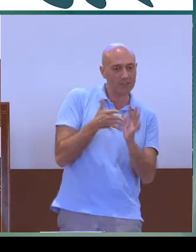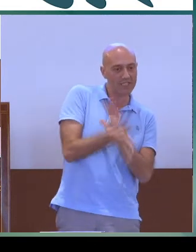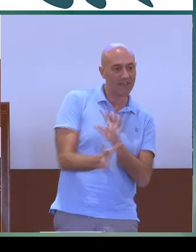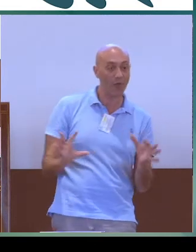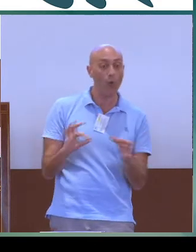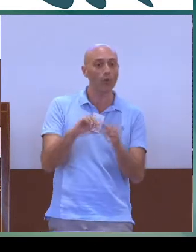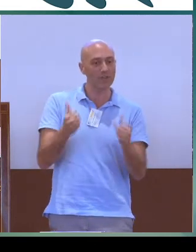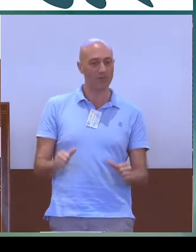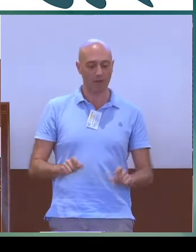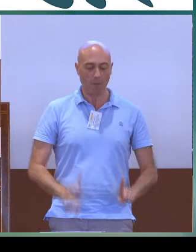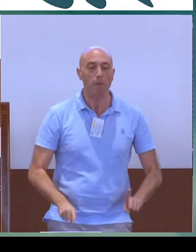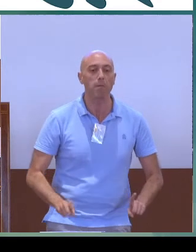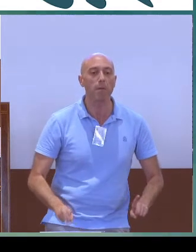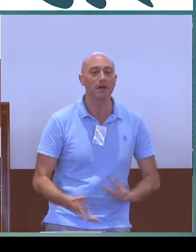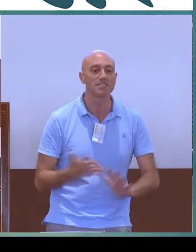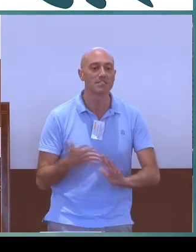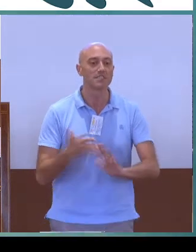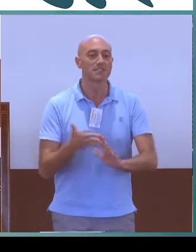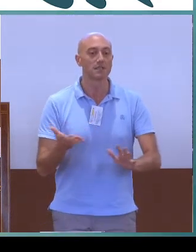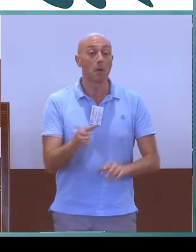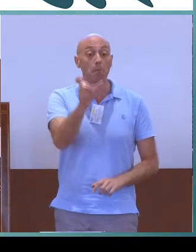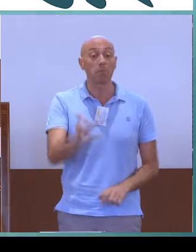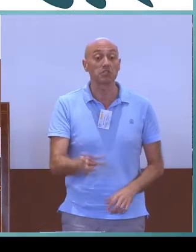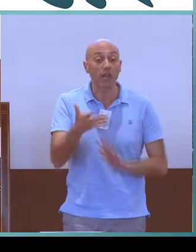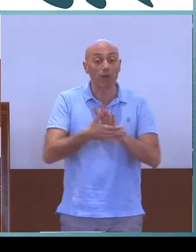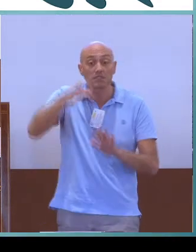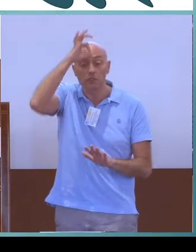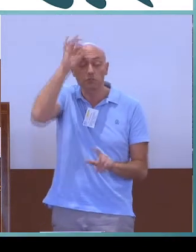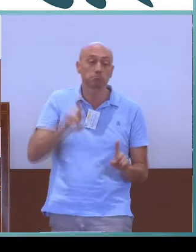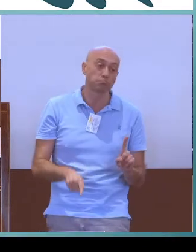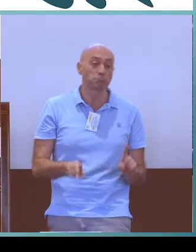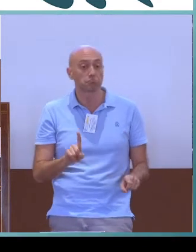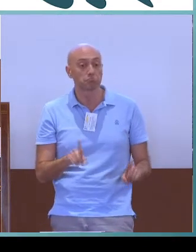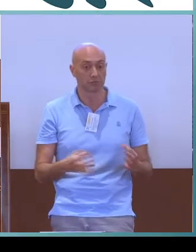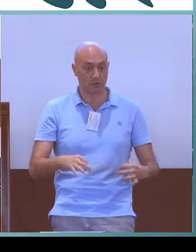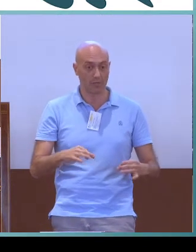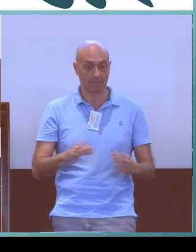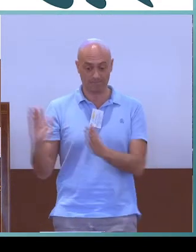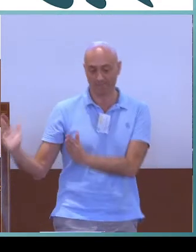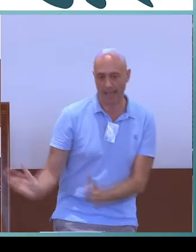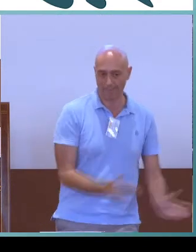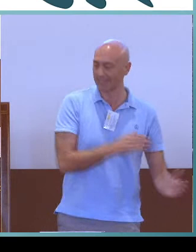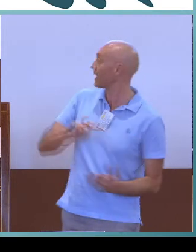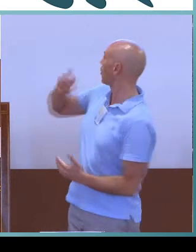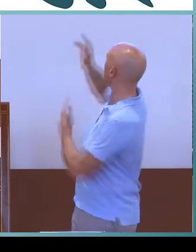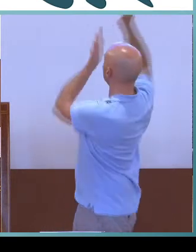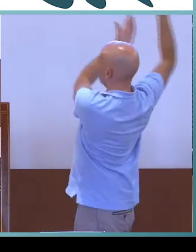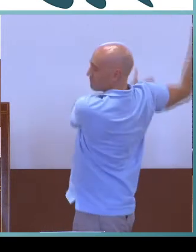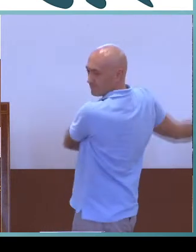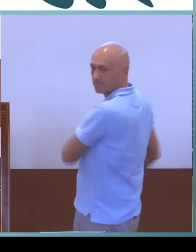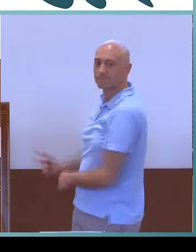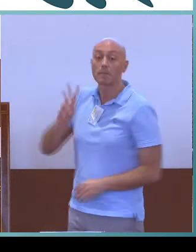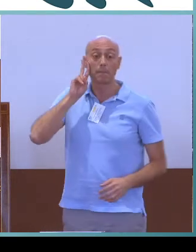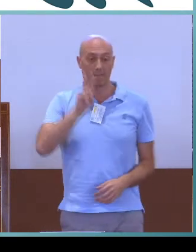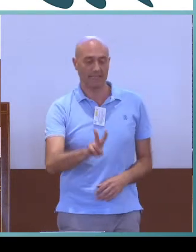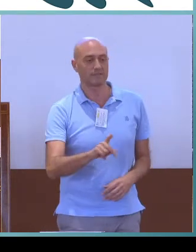golfo, y criada y golfo, que no tienen nada que ver, pero también tenían la diferencia que